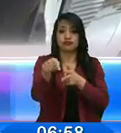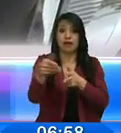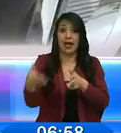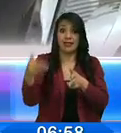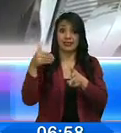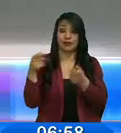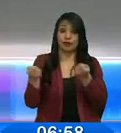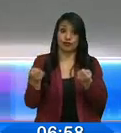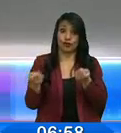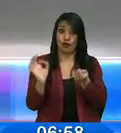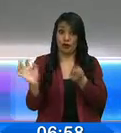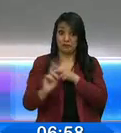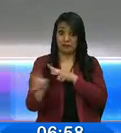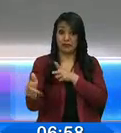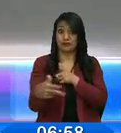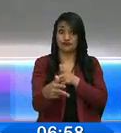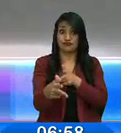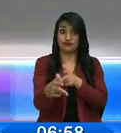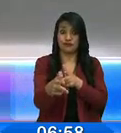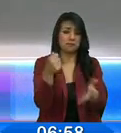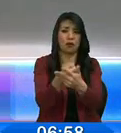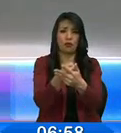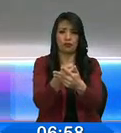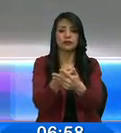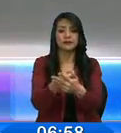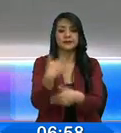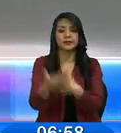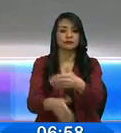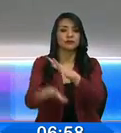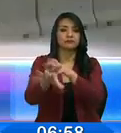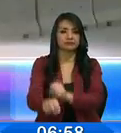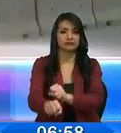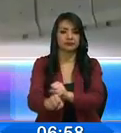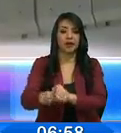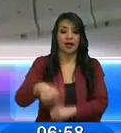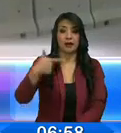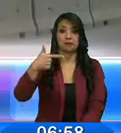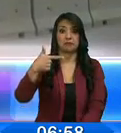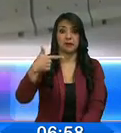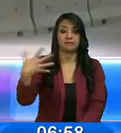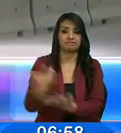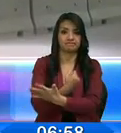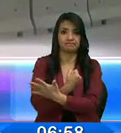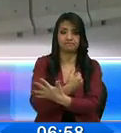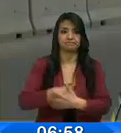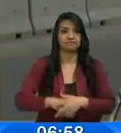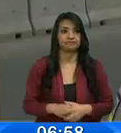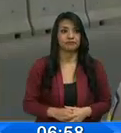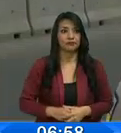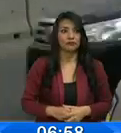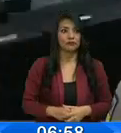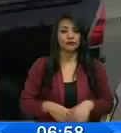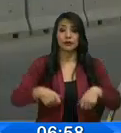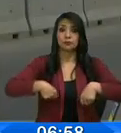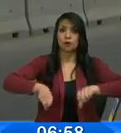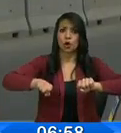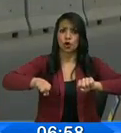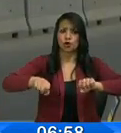control policial. Finalmente fue detenido con un arma de fuego. El ciudadano se movilizaba en una